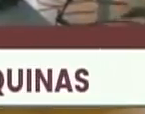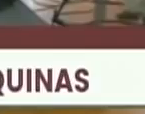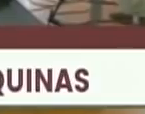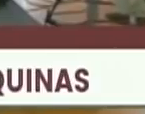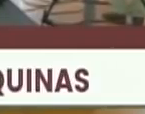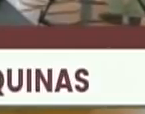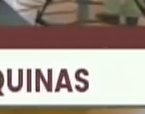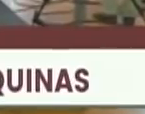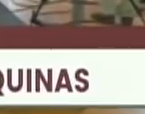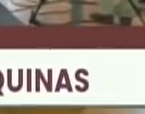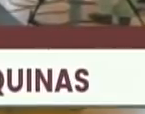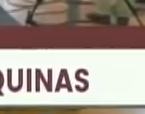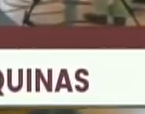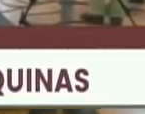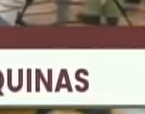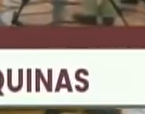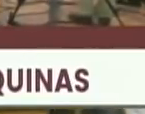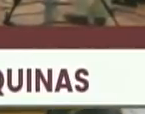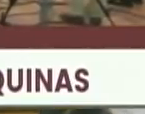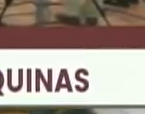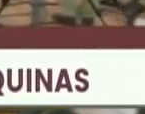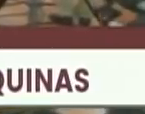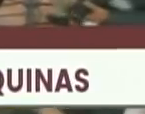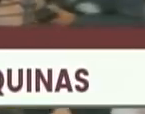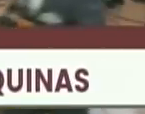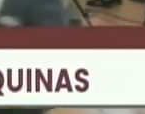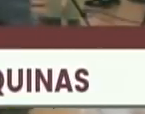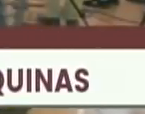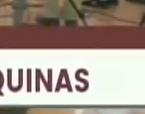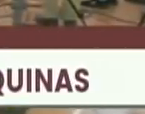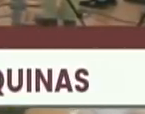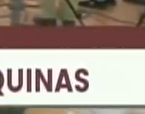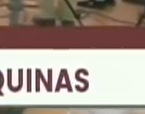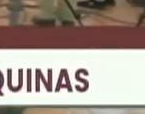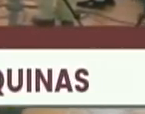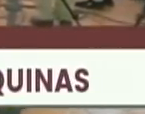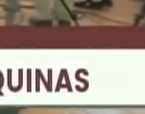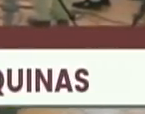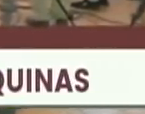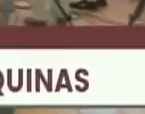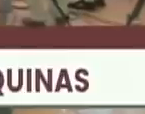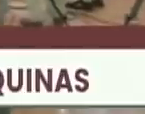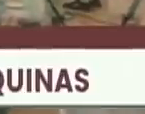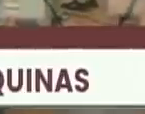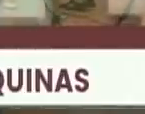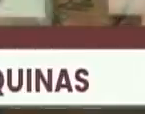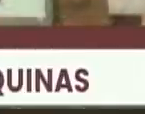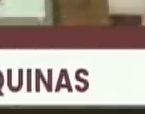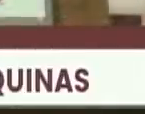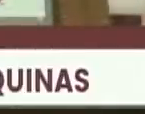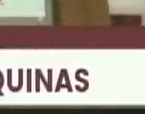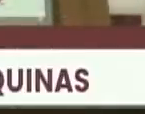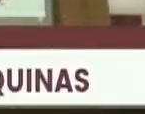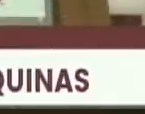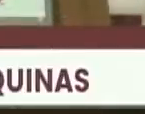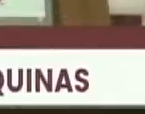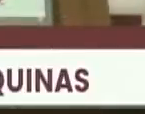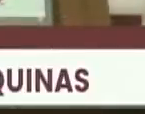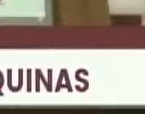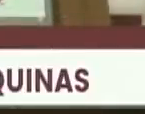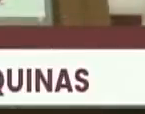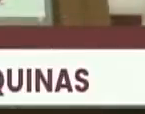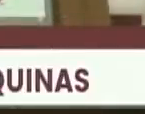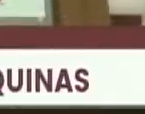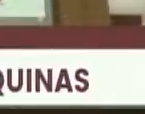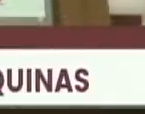de elecciones y 3 posterior a las elecciones. Contará además con el secreto del voto y diferentes